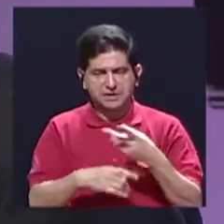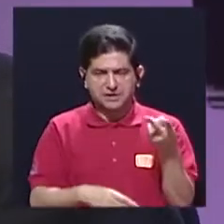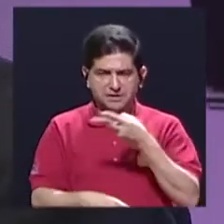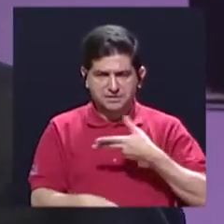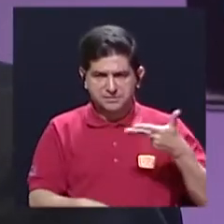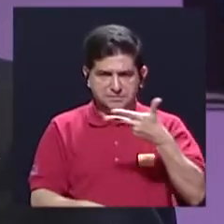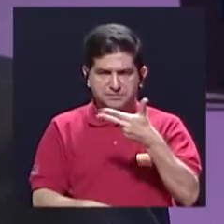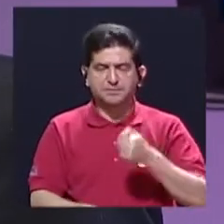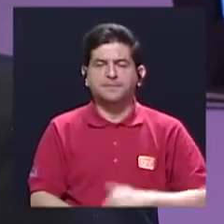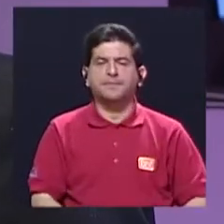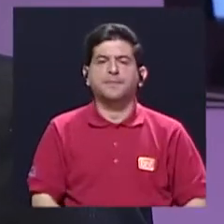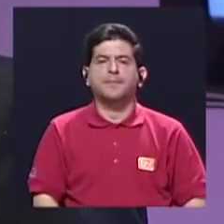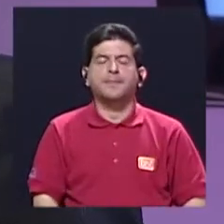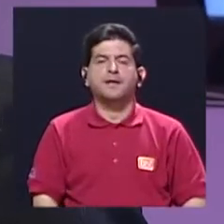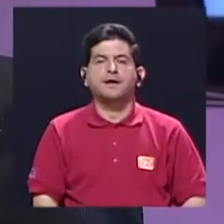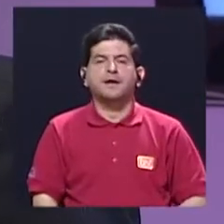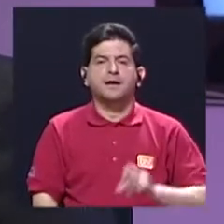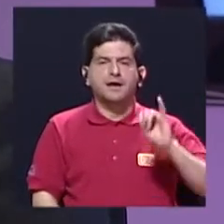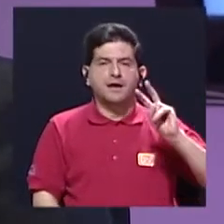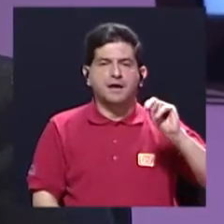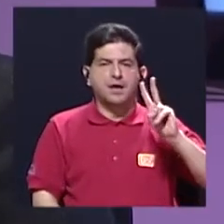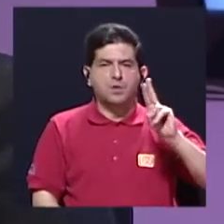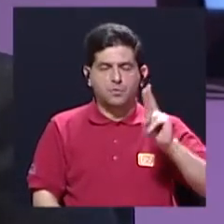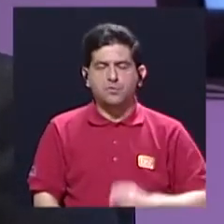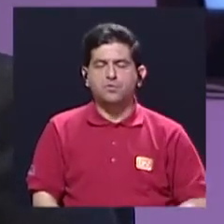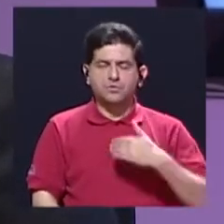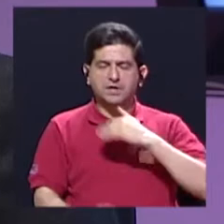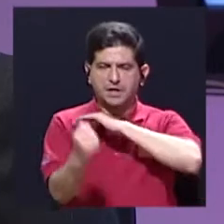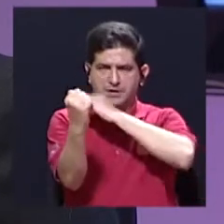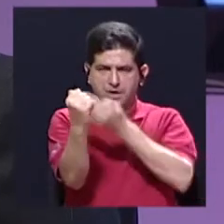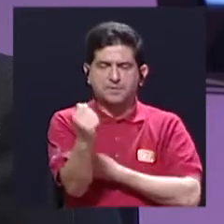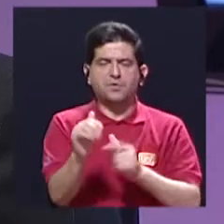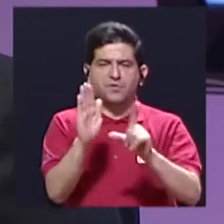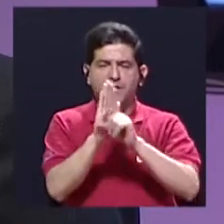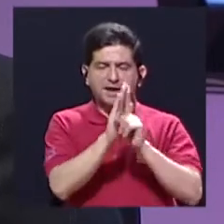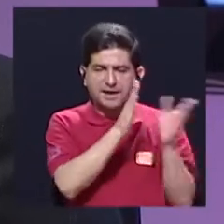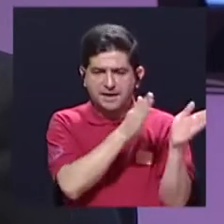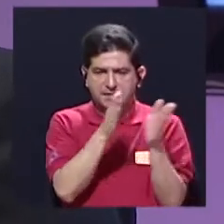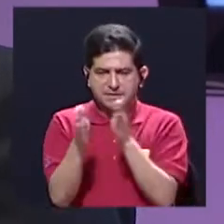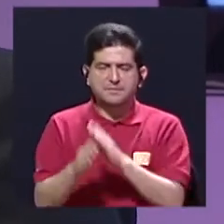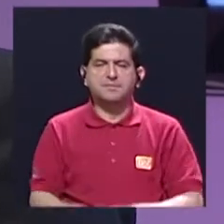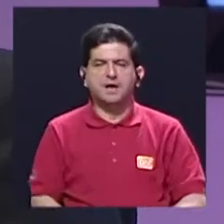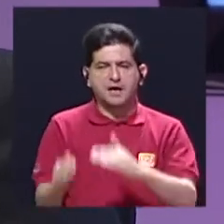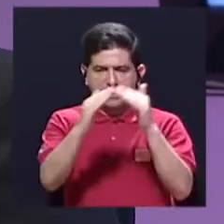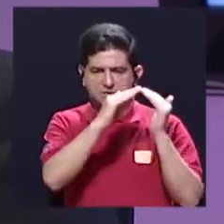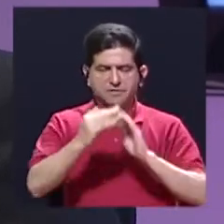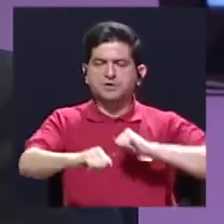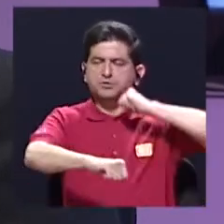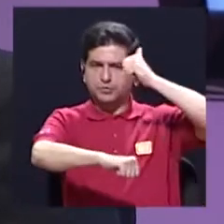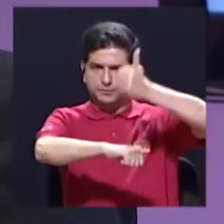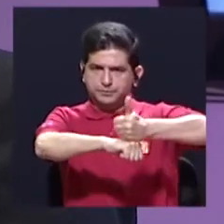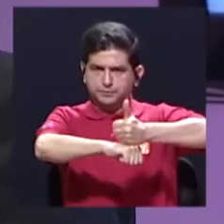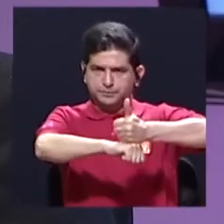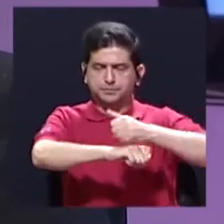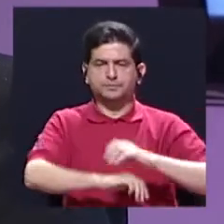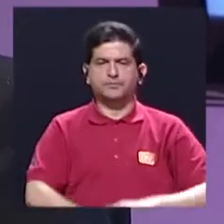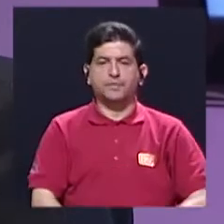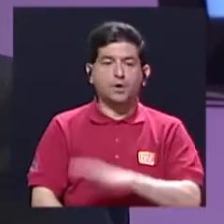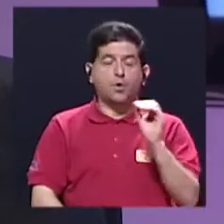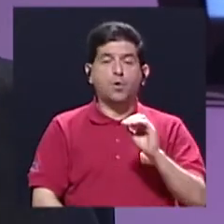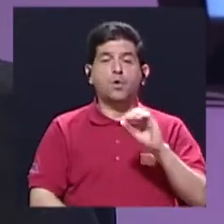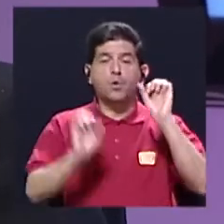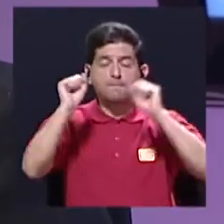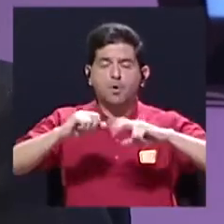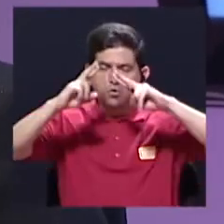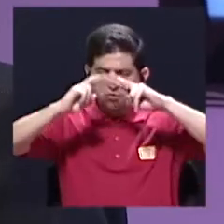tiene la potestad que le da la ley de planificación urbana de definir o de